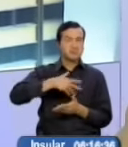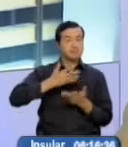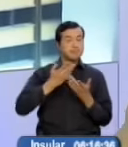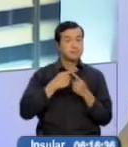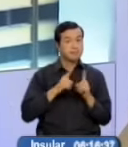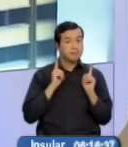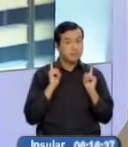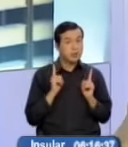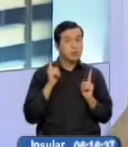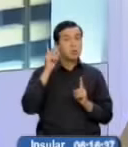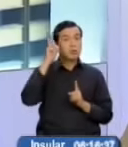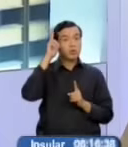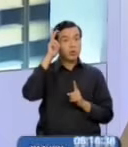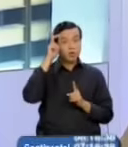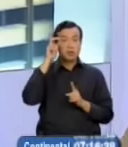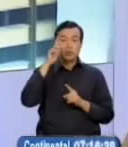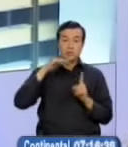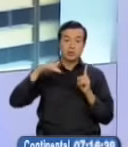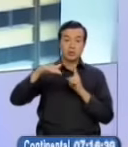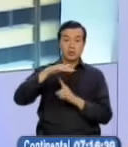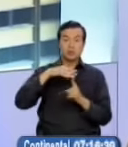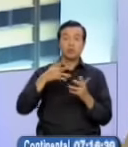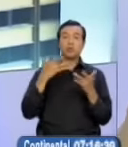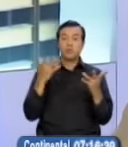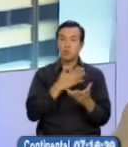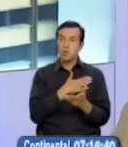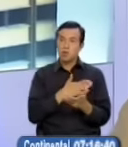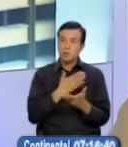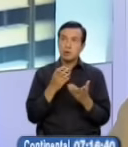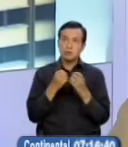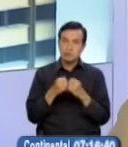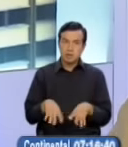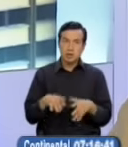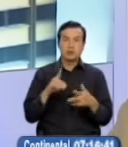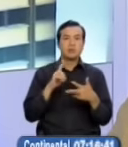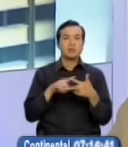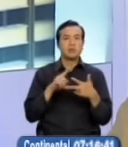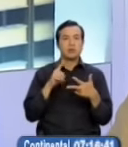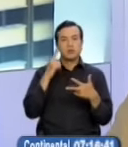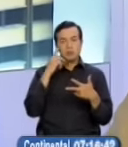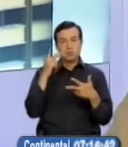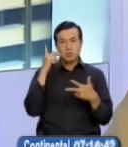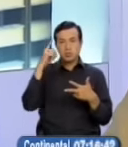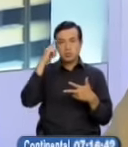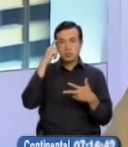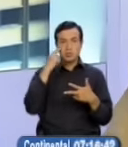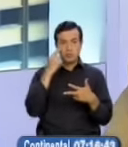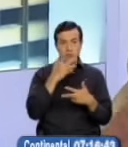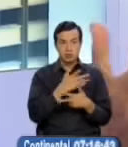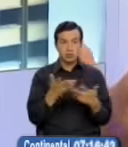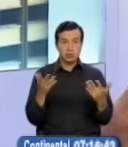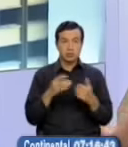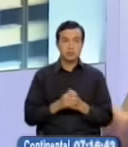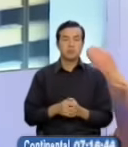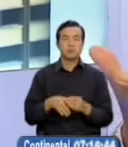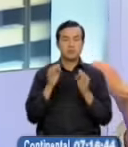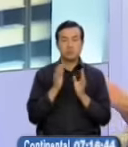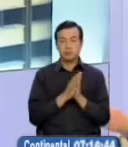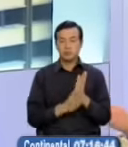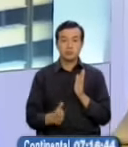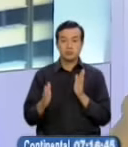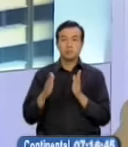entonces yo creería que este contexto de pérdida de credibilidad en parte del gobierno y el hecho sustantivo